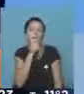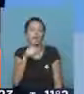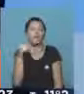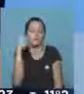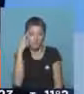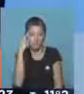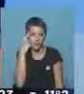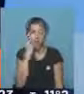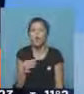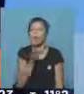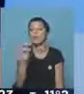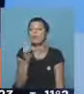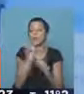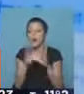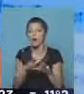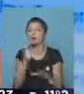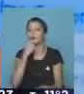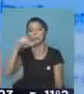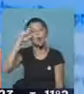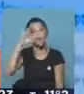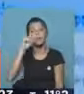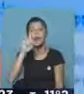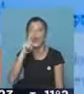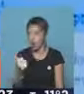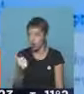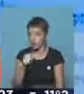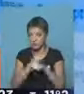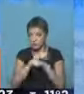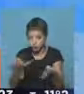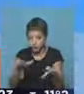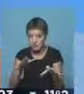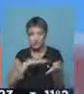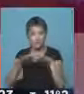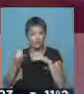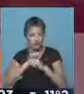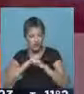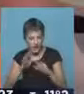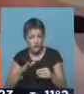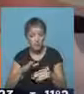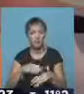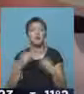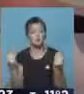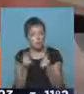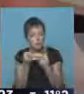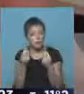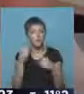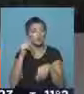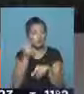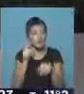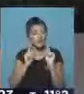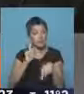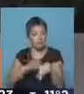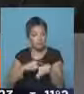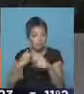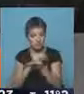algún virus muy, muy, muy bravo, un ébola. ¿Sí? Y bueno, ahí tenés una situación muy grave, te va a llevar mucho tiempo y dinero frenarlo. Ariel, ¿qué tal? Buenas tardes, yo